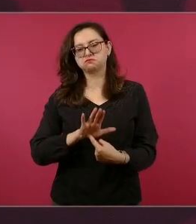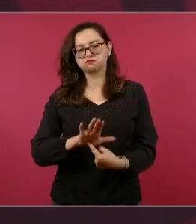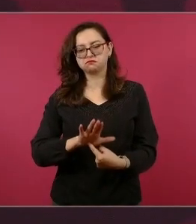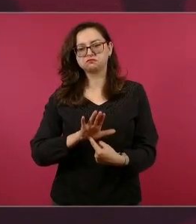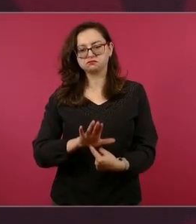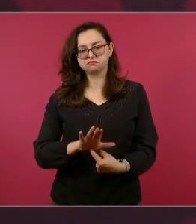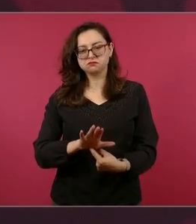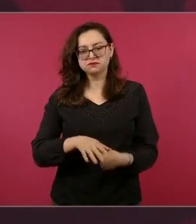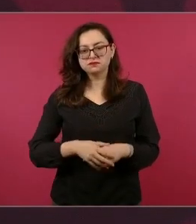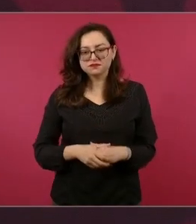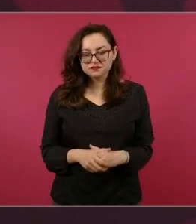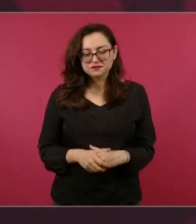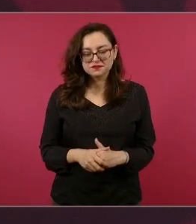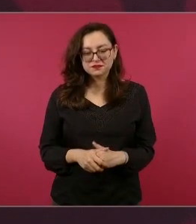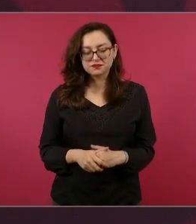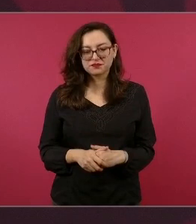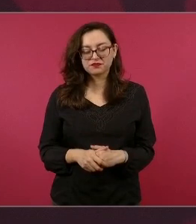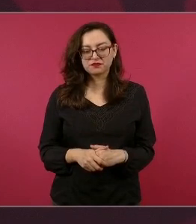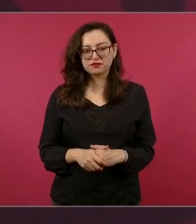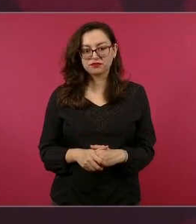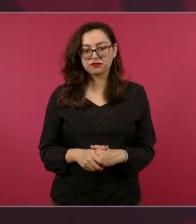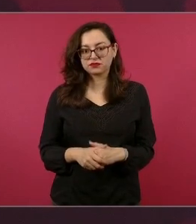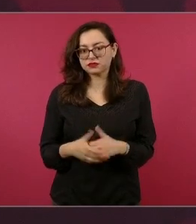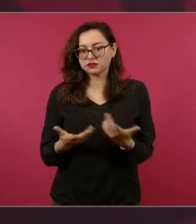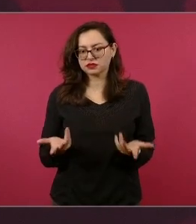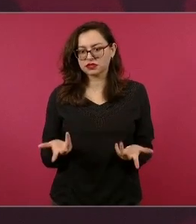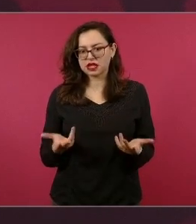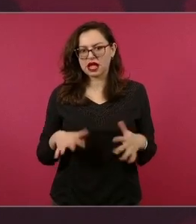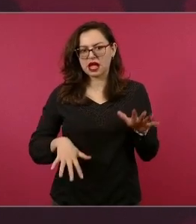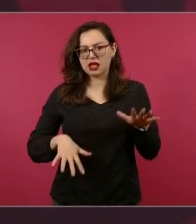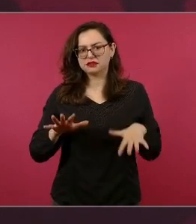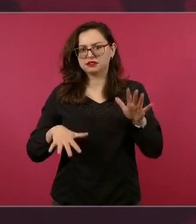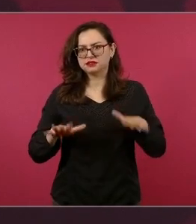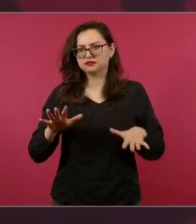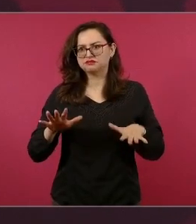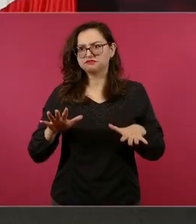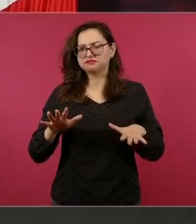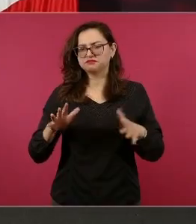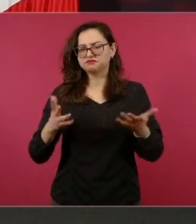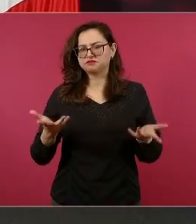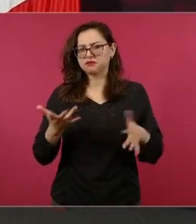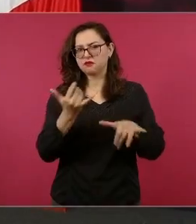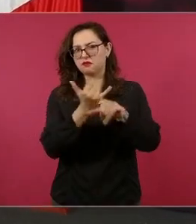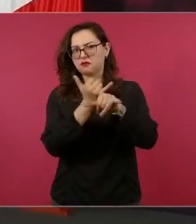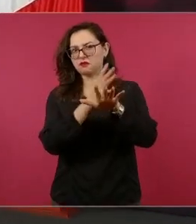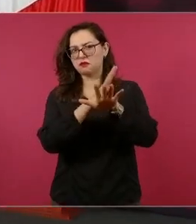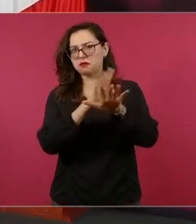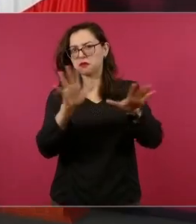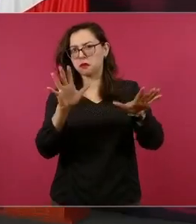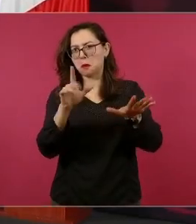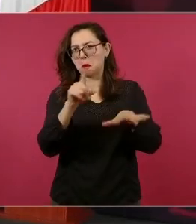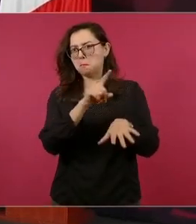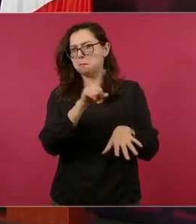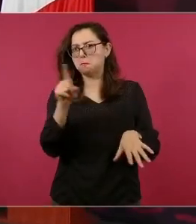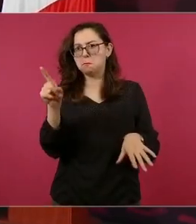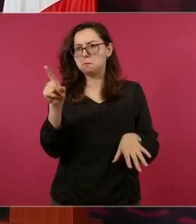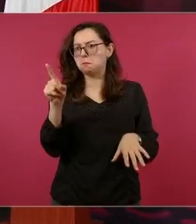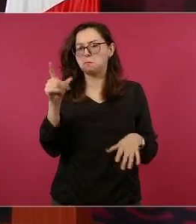que no se conocen mucho, y como ya